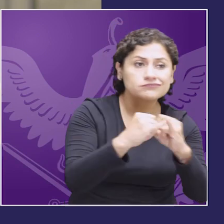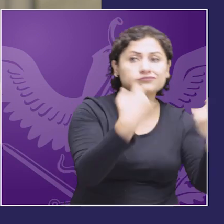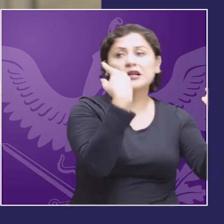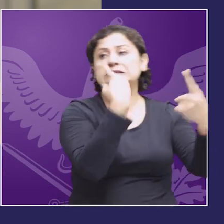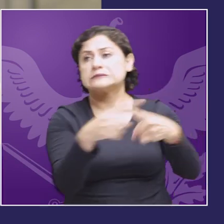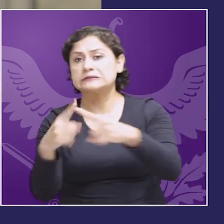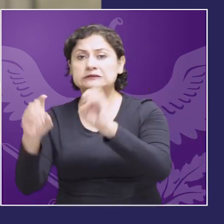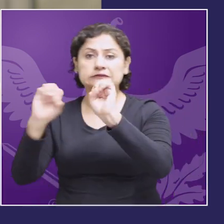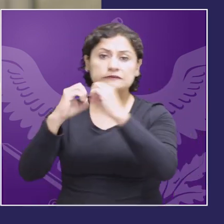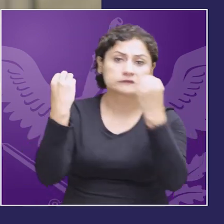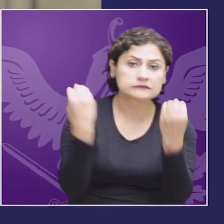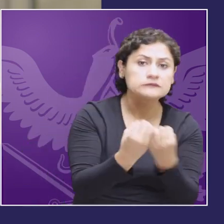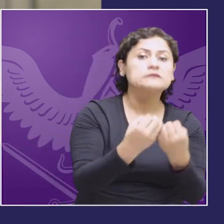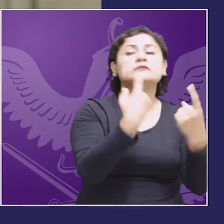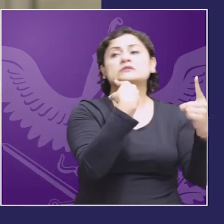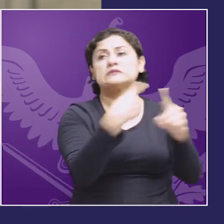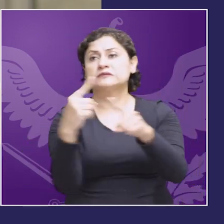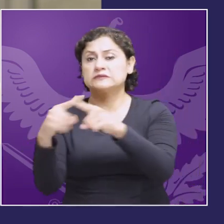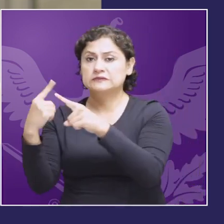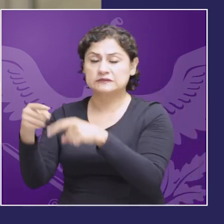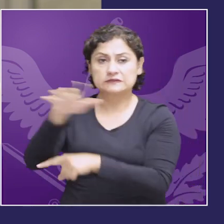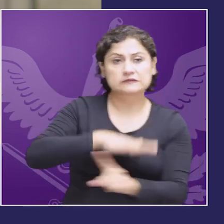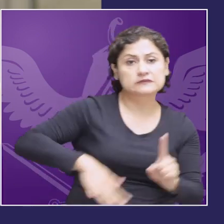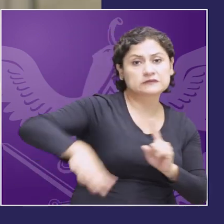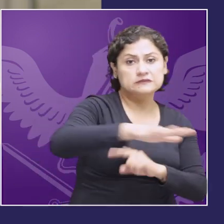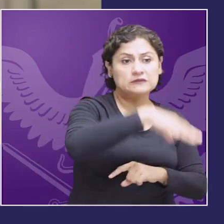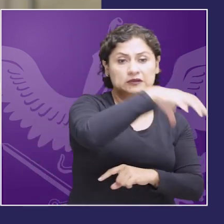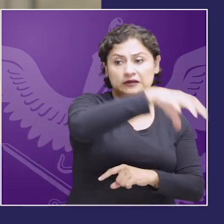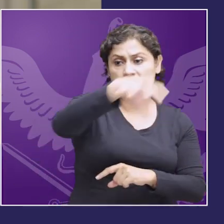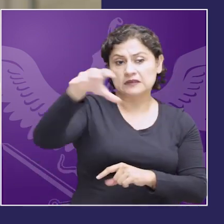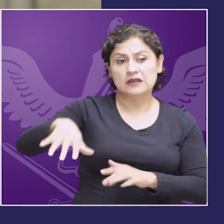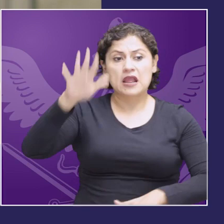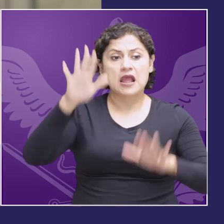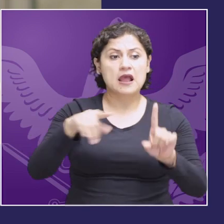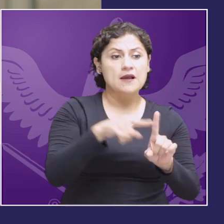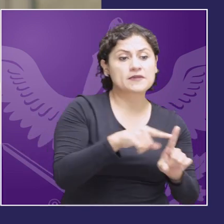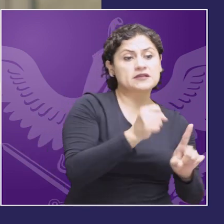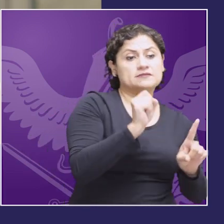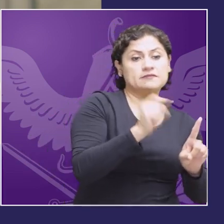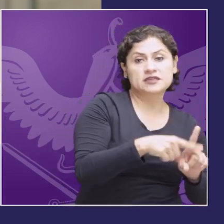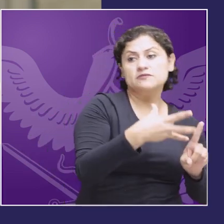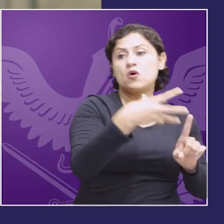que eso es súper importante porque somos muchos organismos y mucha